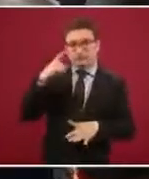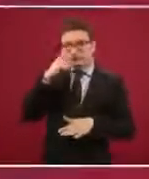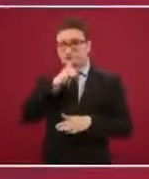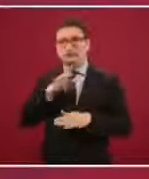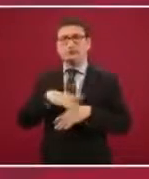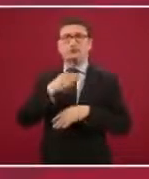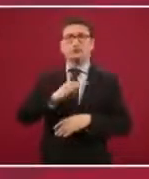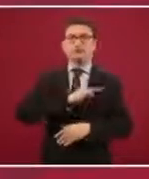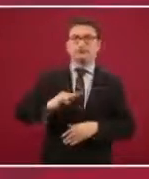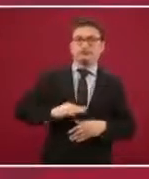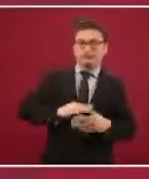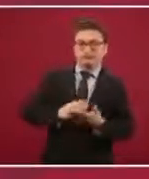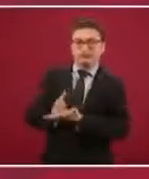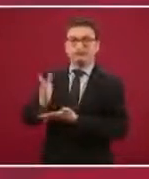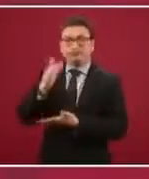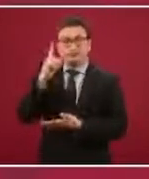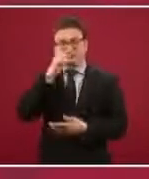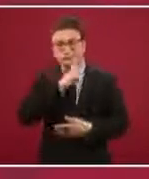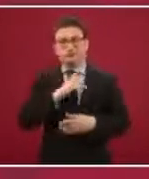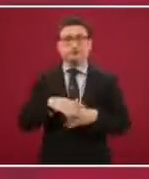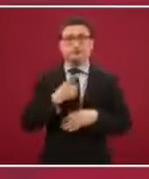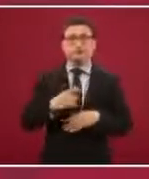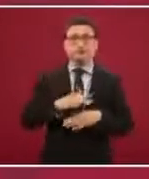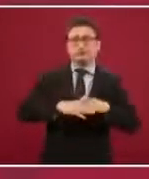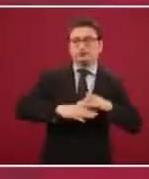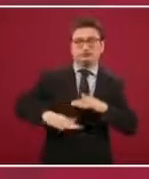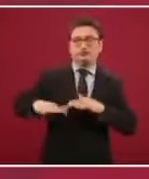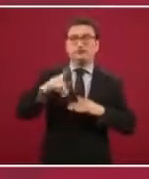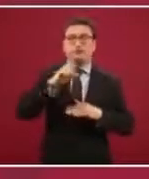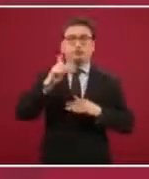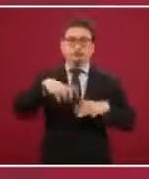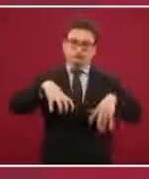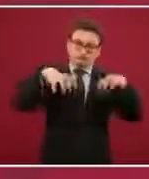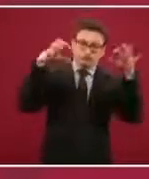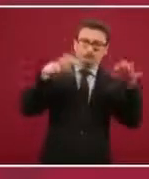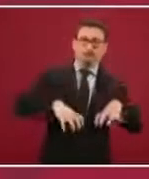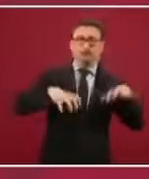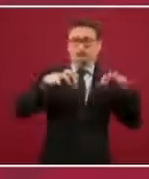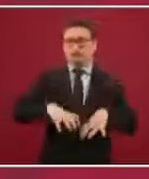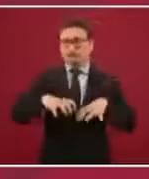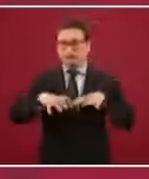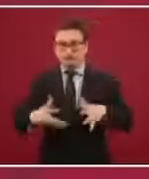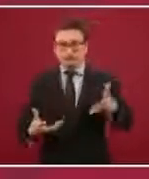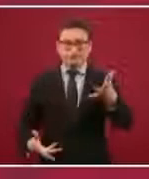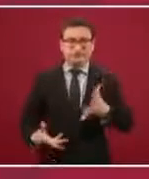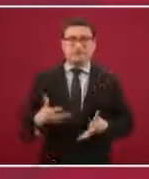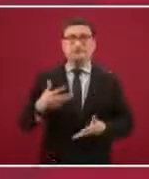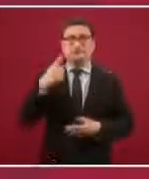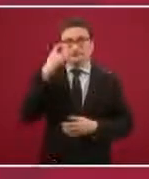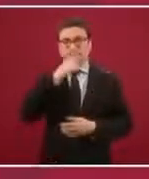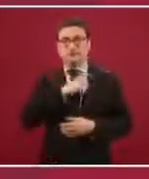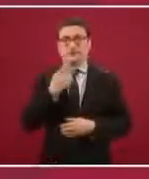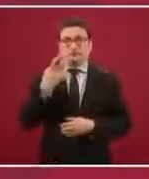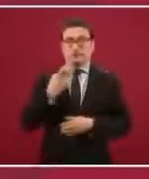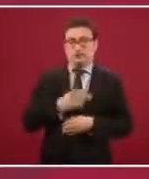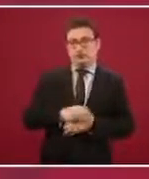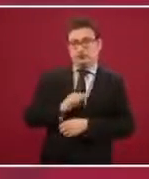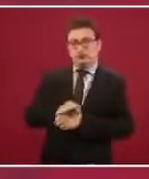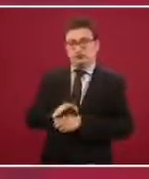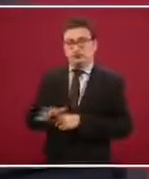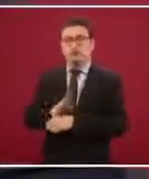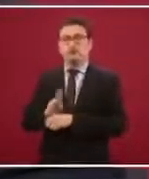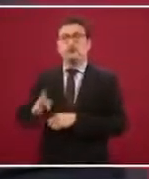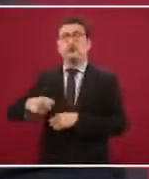municipio en condiciones sobre todo cuando hay lluvias la carretera entonces mira el impacto en cuanto al número de